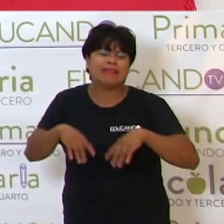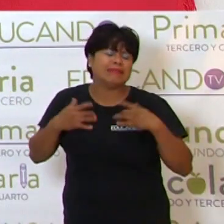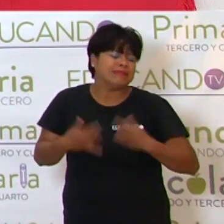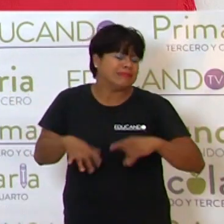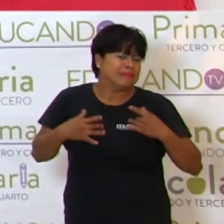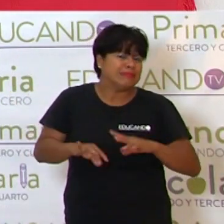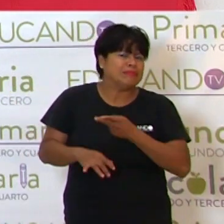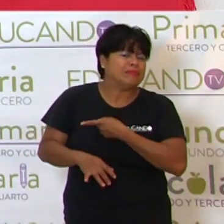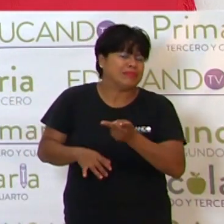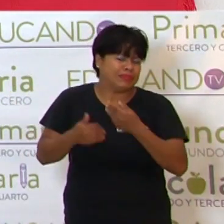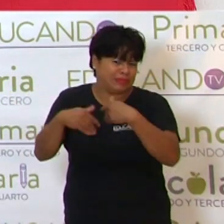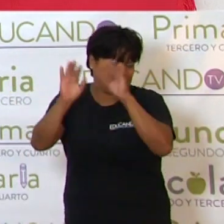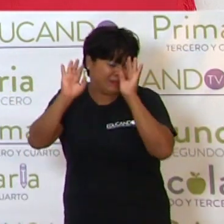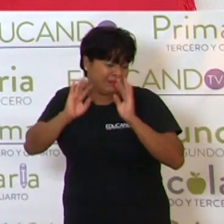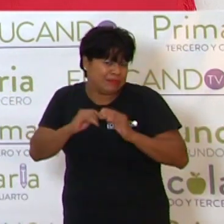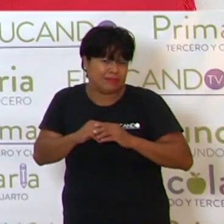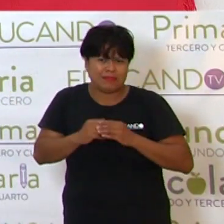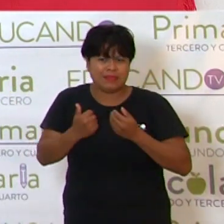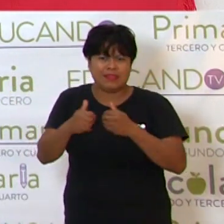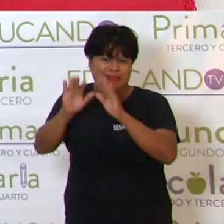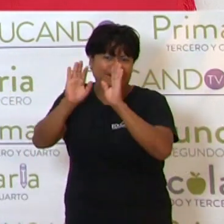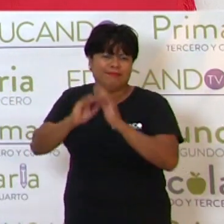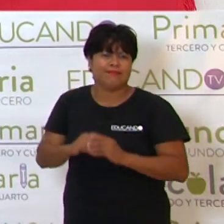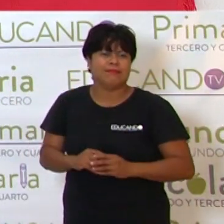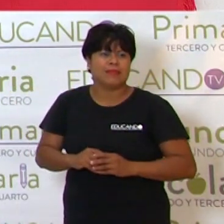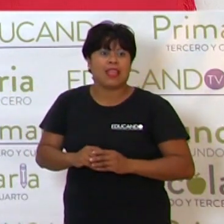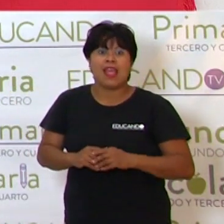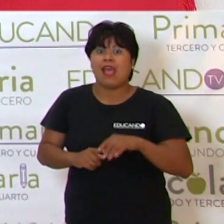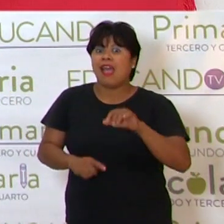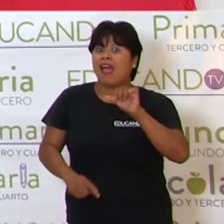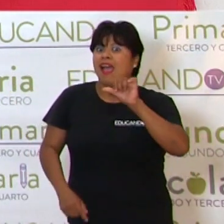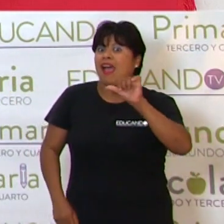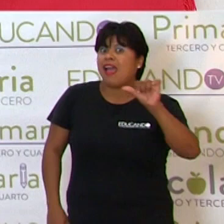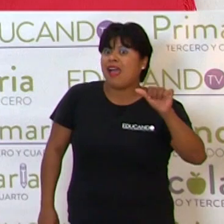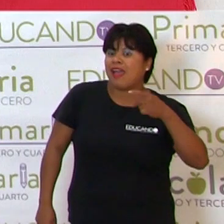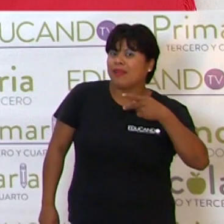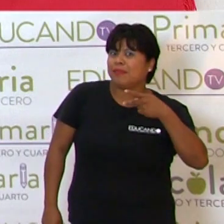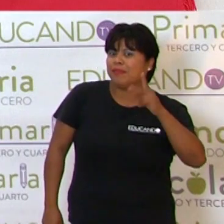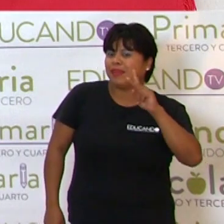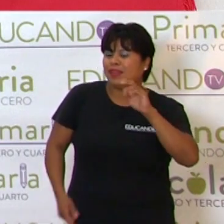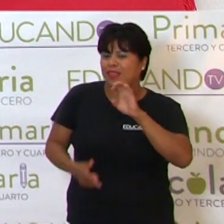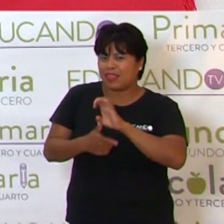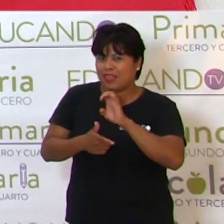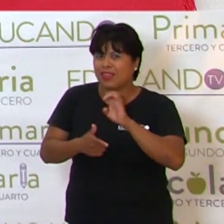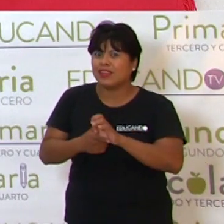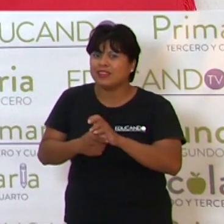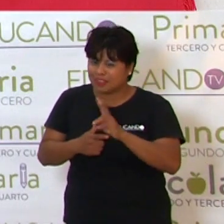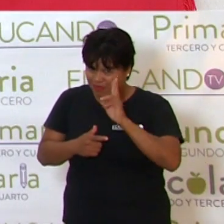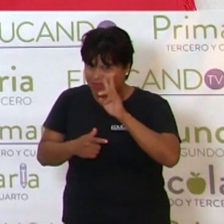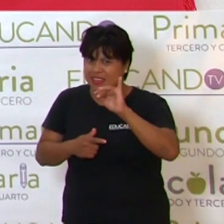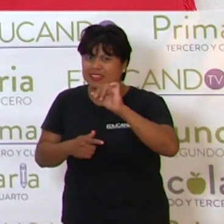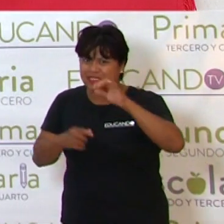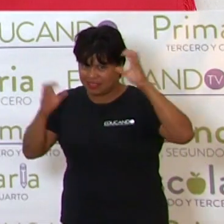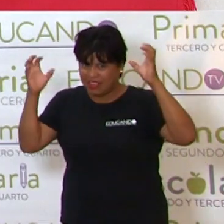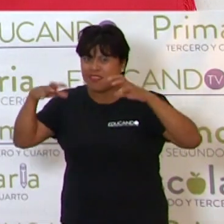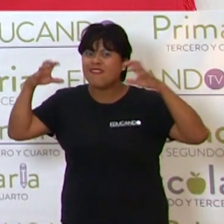allá ellos. Claro, allá ellos. Ah, pero entonces reconoces que está